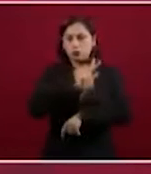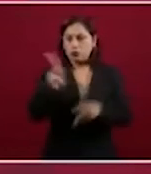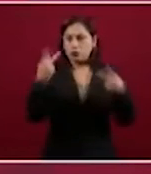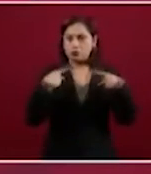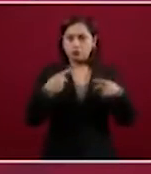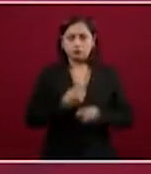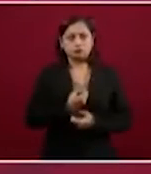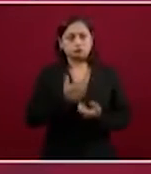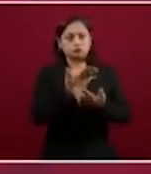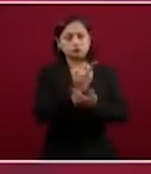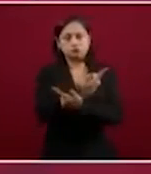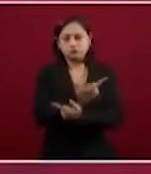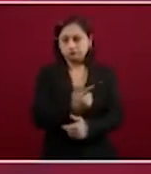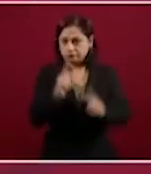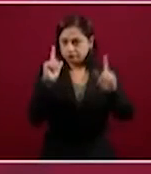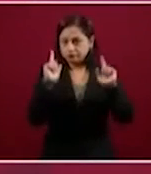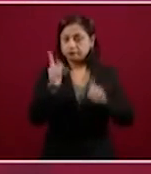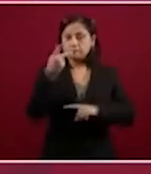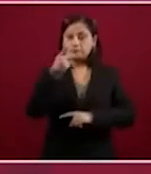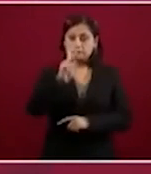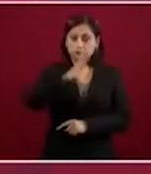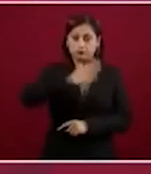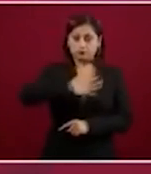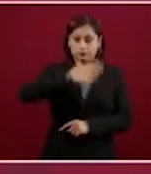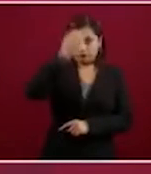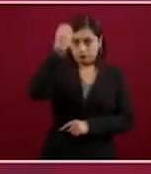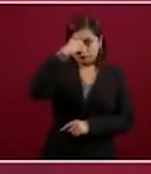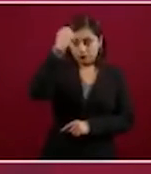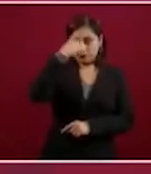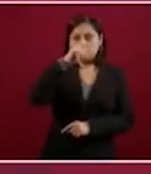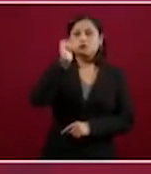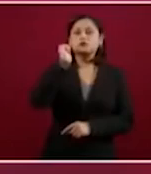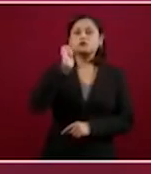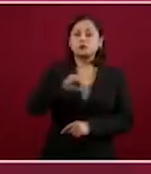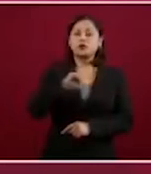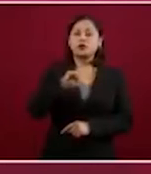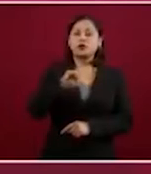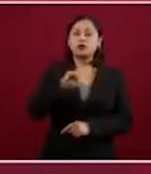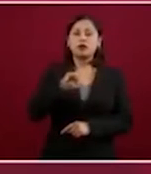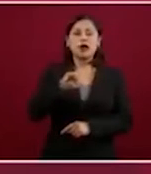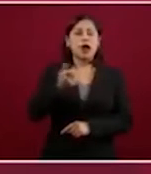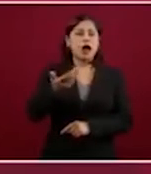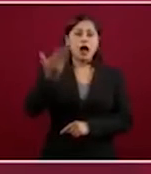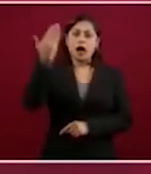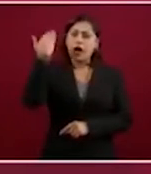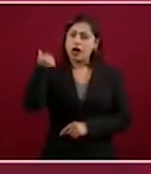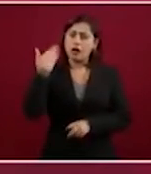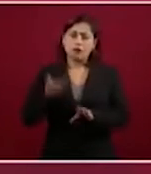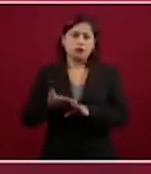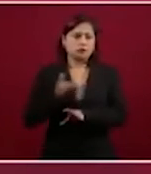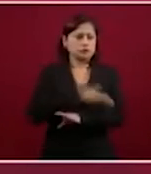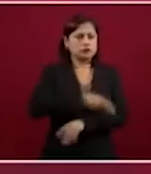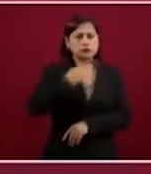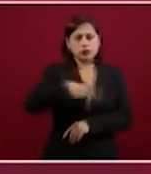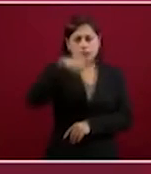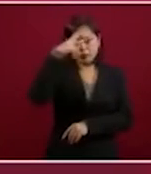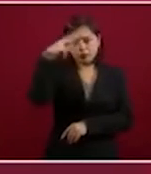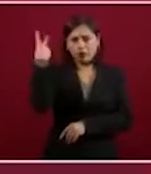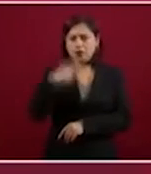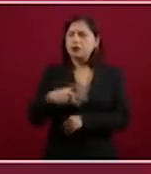Yo lo que diría es, fue el mismo debate cada vez que México ha ofrecido y otorgado